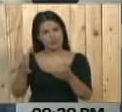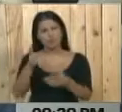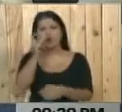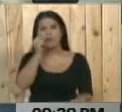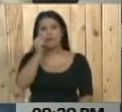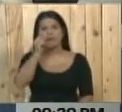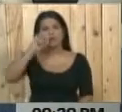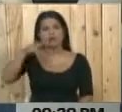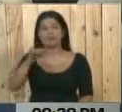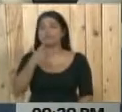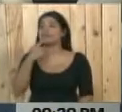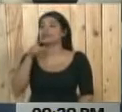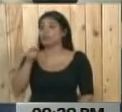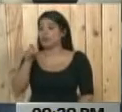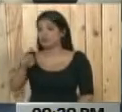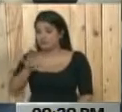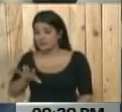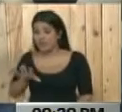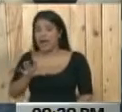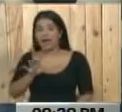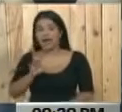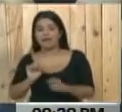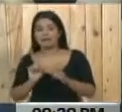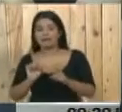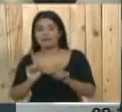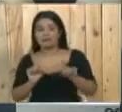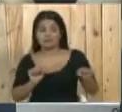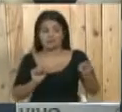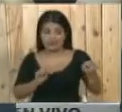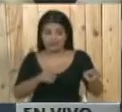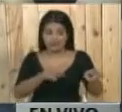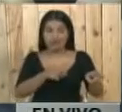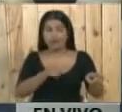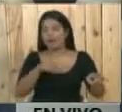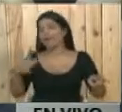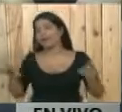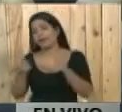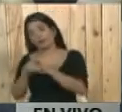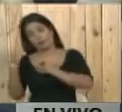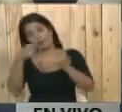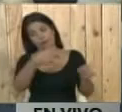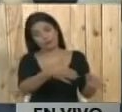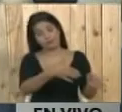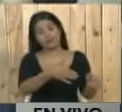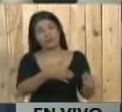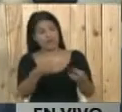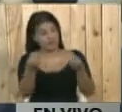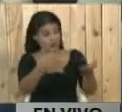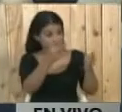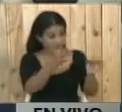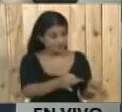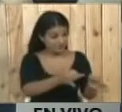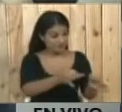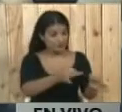De cada necesidad nace un derecho. Y de cada derecho satisfecho nace otra necesidad. ¿O